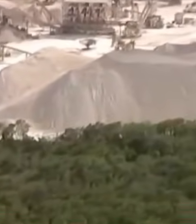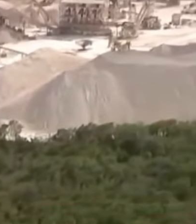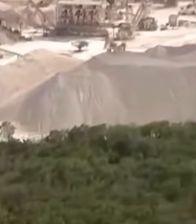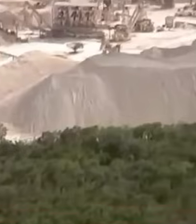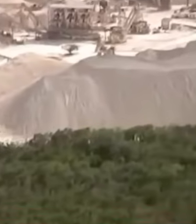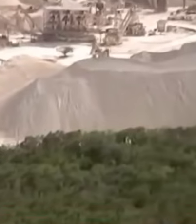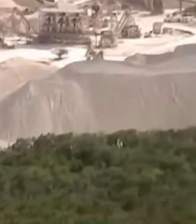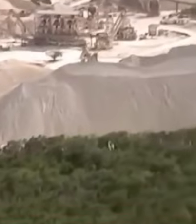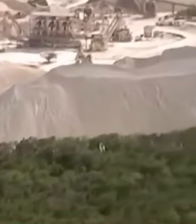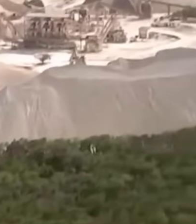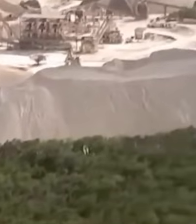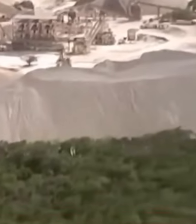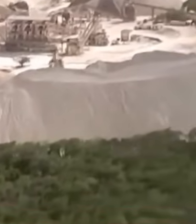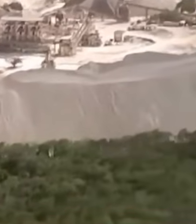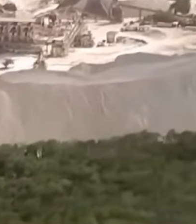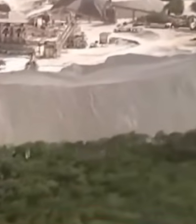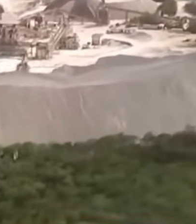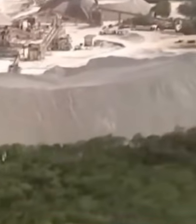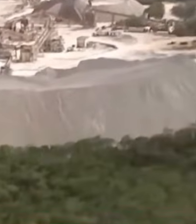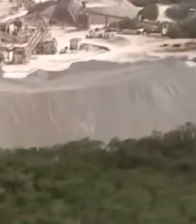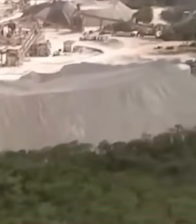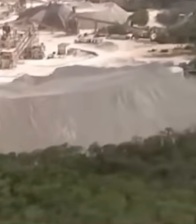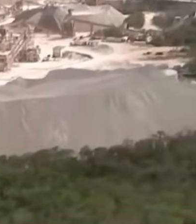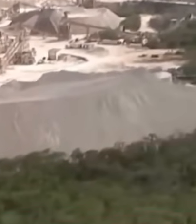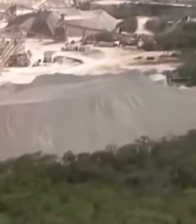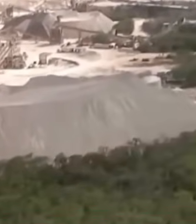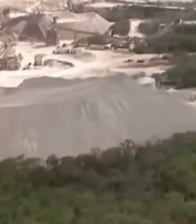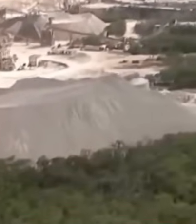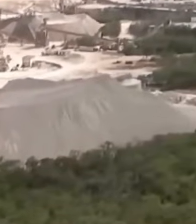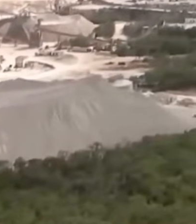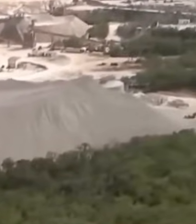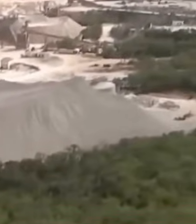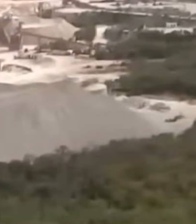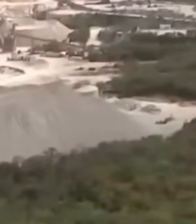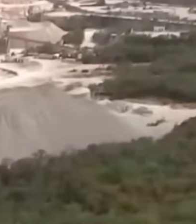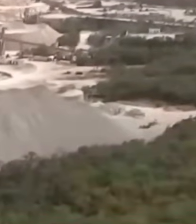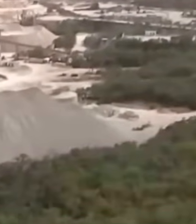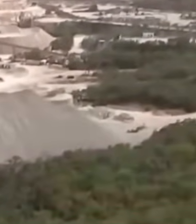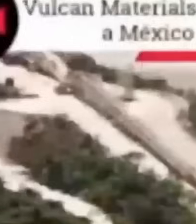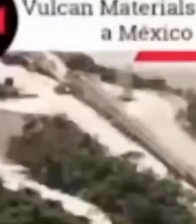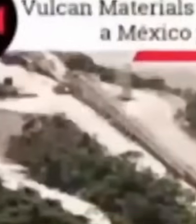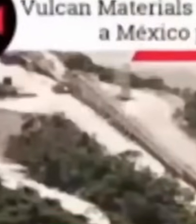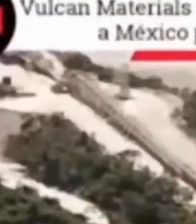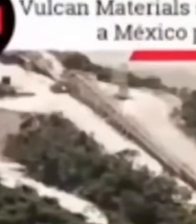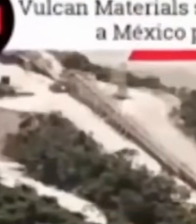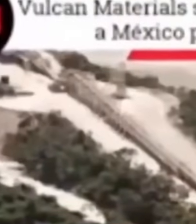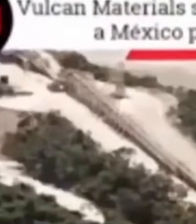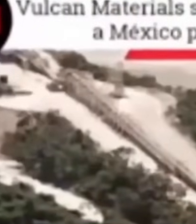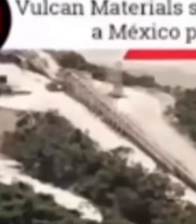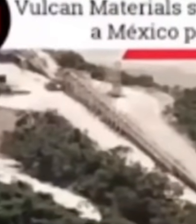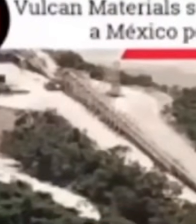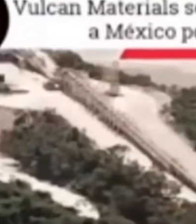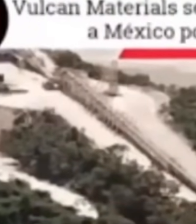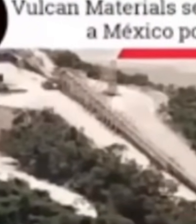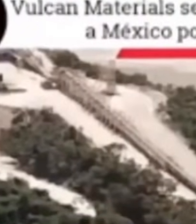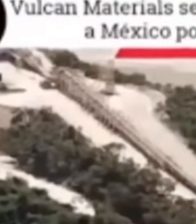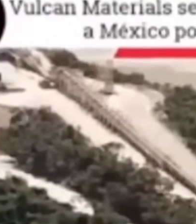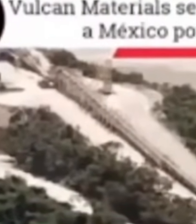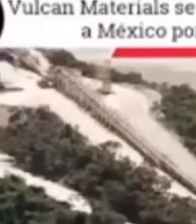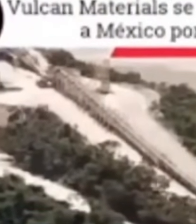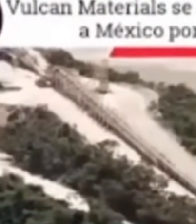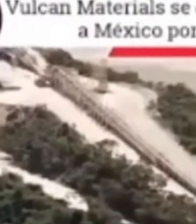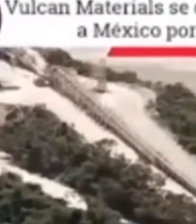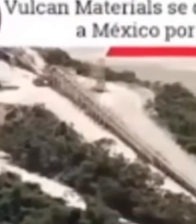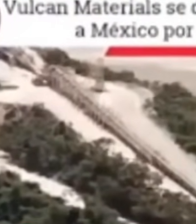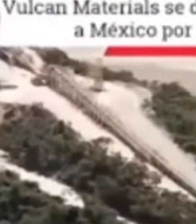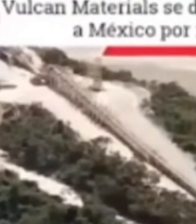distintos ecosistemas interconectados que conviven en el Caribe mexicano. Según la investigadora Cecilia Elizondo,